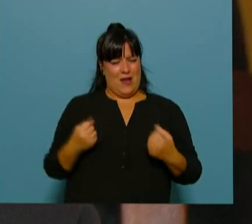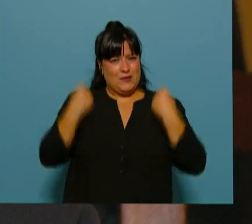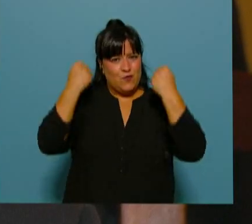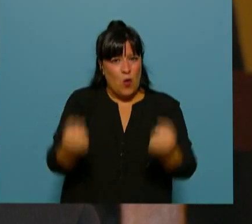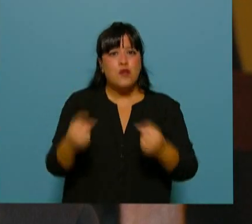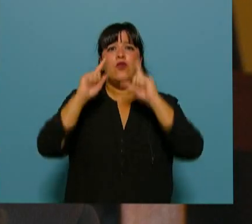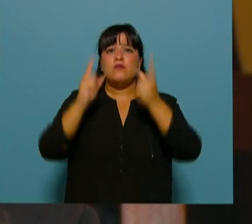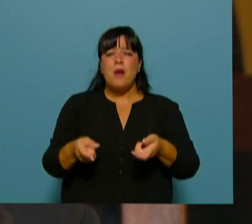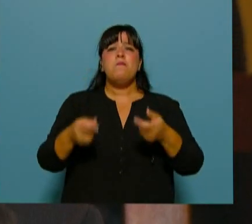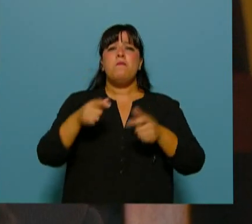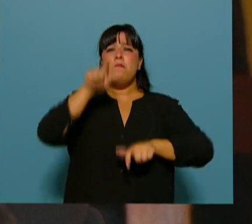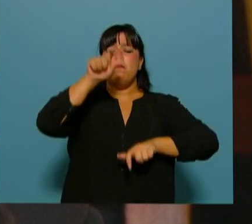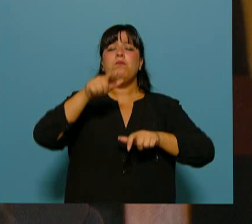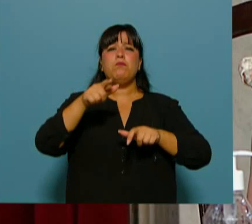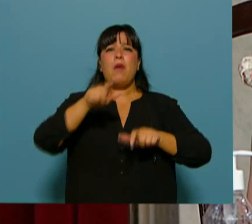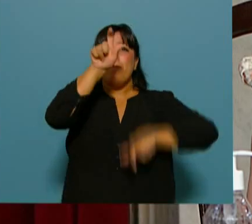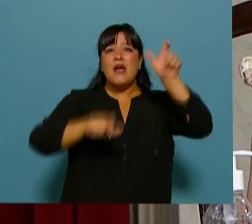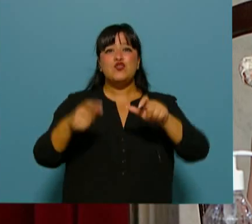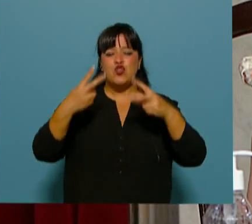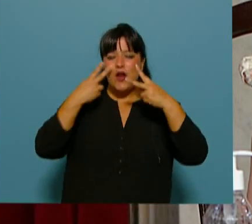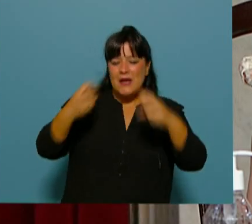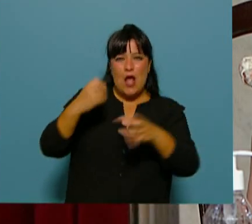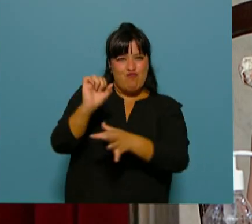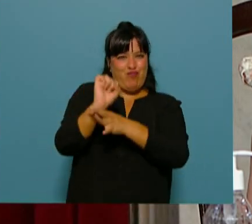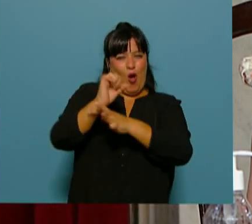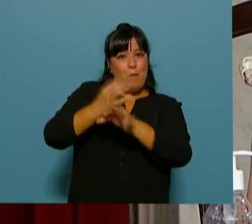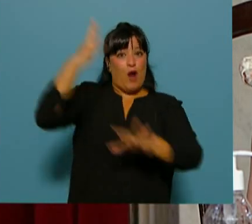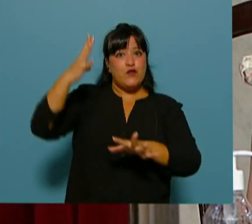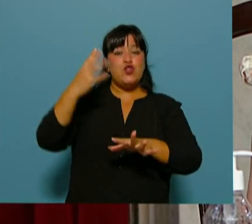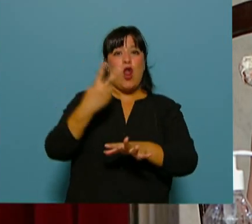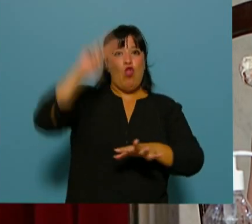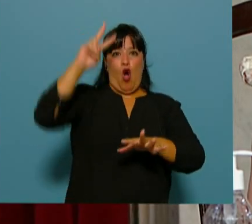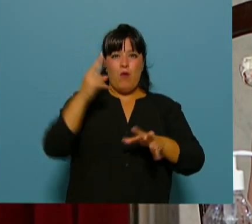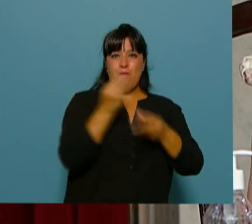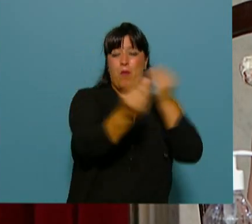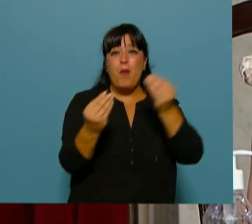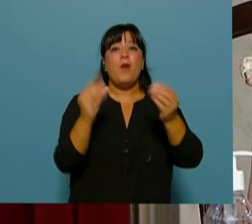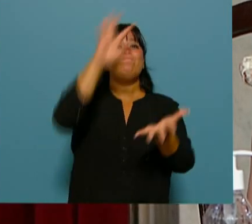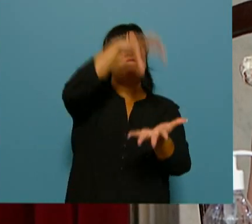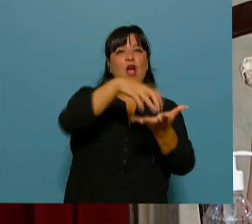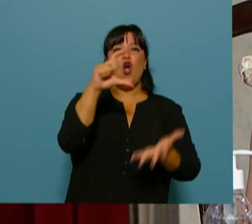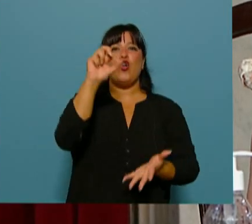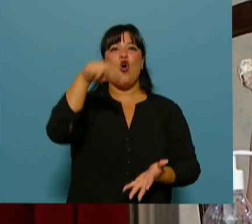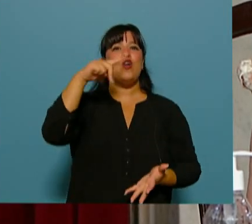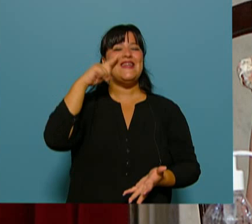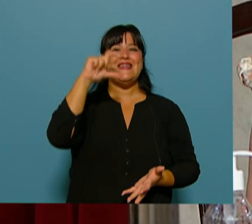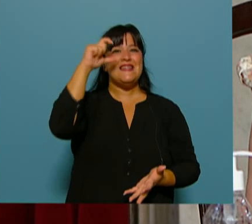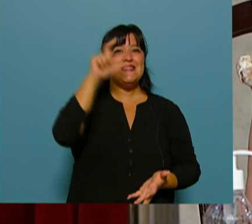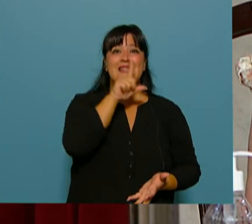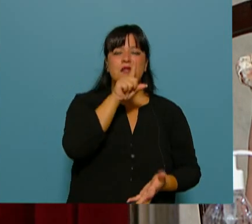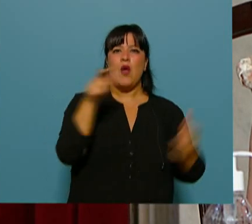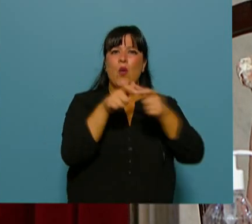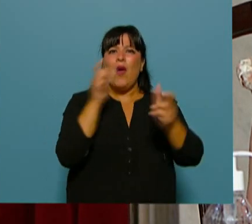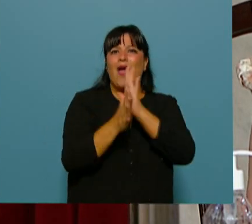Aumentamos el número de ingresos de investigadores e investigadoras y personal técnico al CONICET, el número de becas